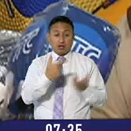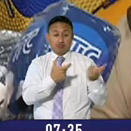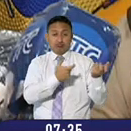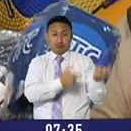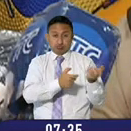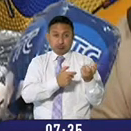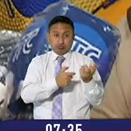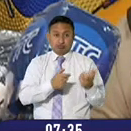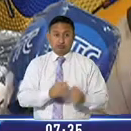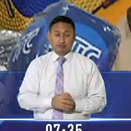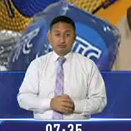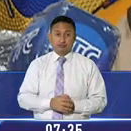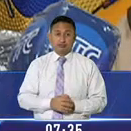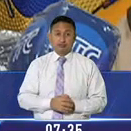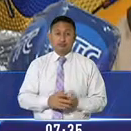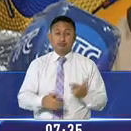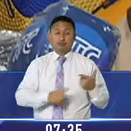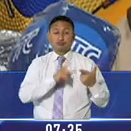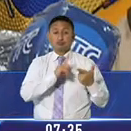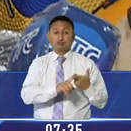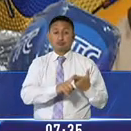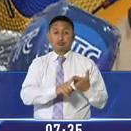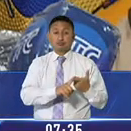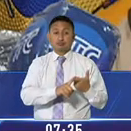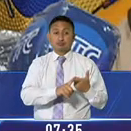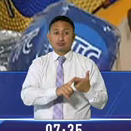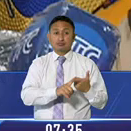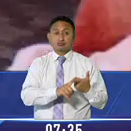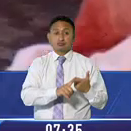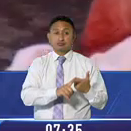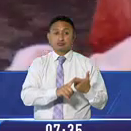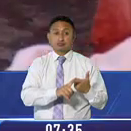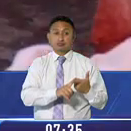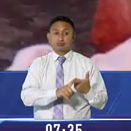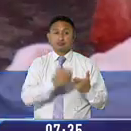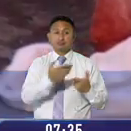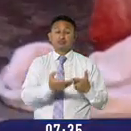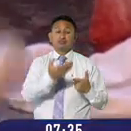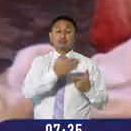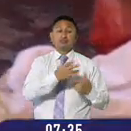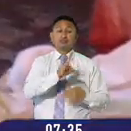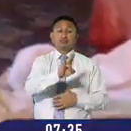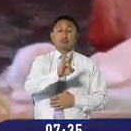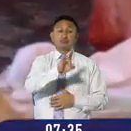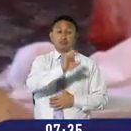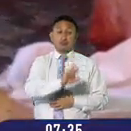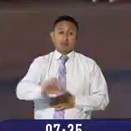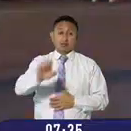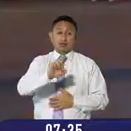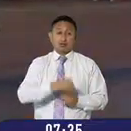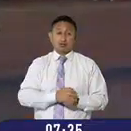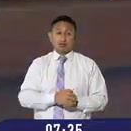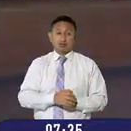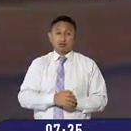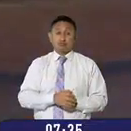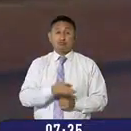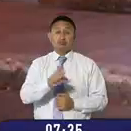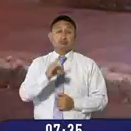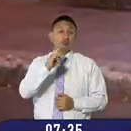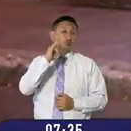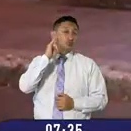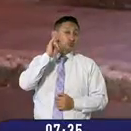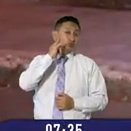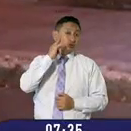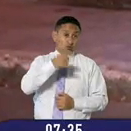Hebron Calle, M15 calibre 2.23. O el pasado 7 de enero, cuando le quitaron la vida a un niño en el suburbio.